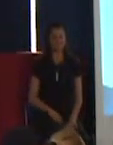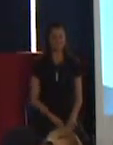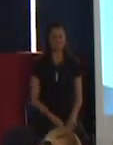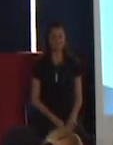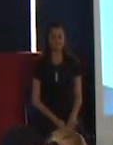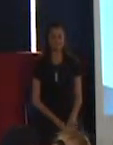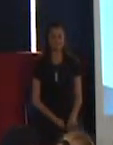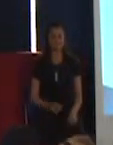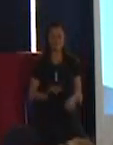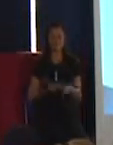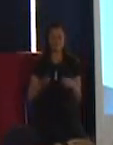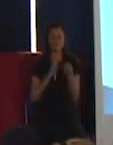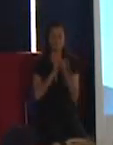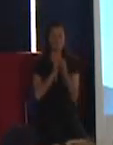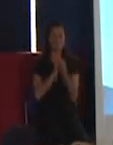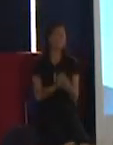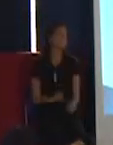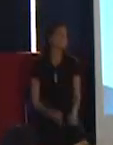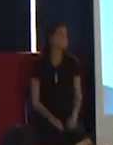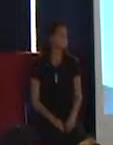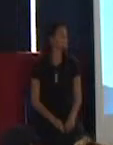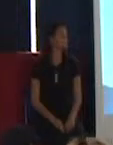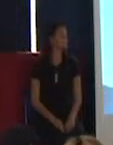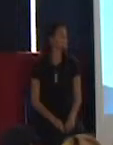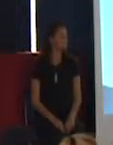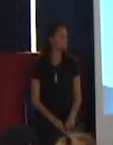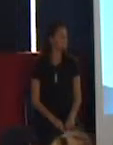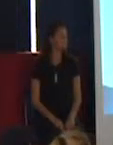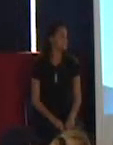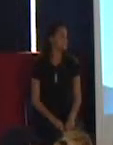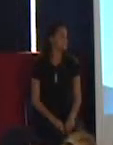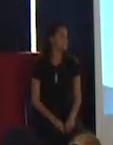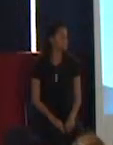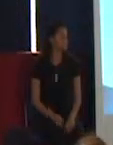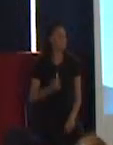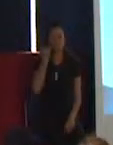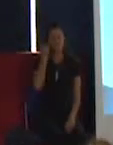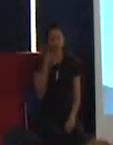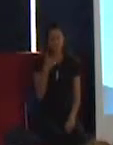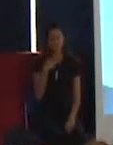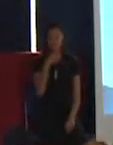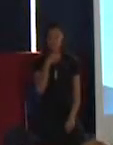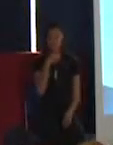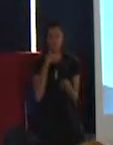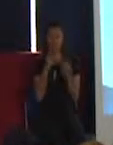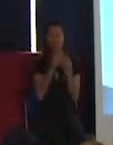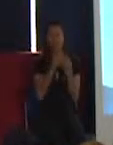Transporte masivo. ¿Cómo será si yo sufro? Yo no me imagino la persona con discapacidad.